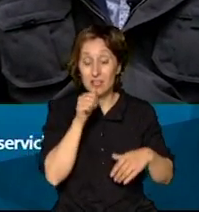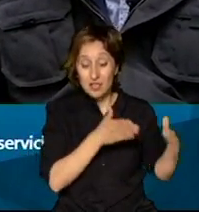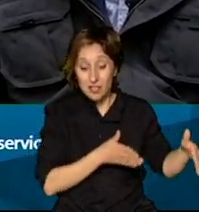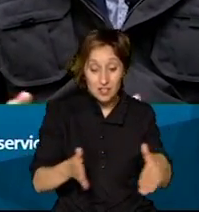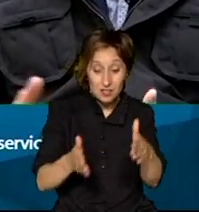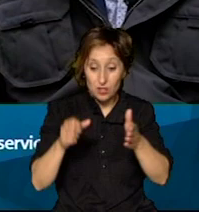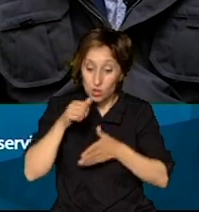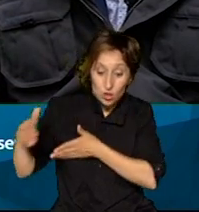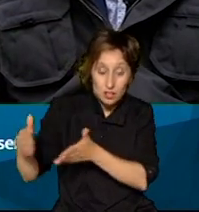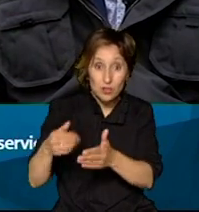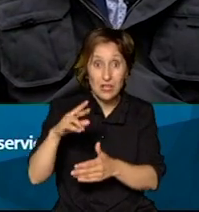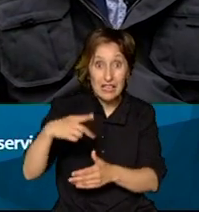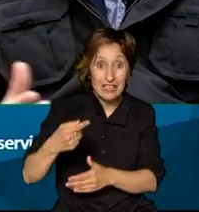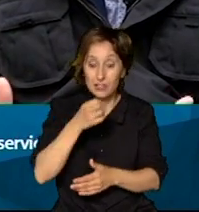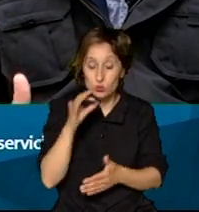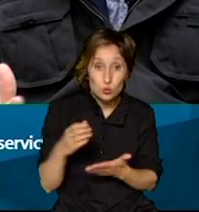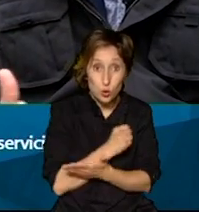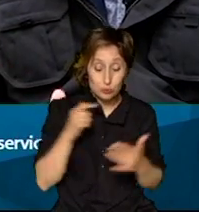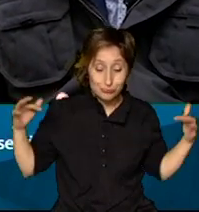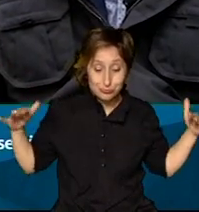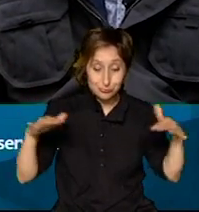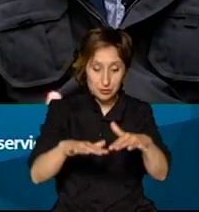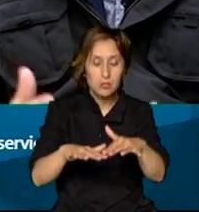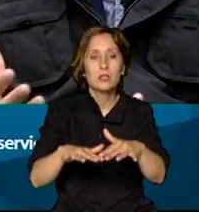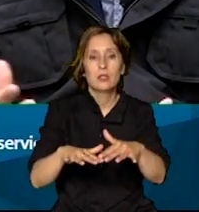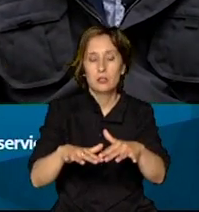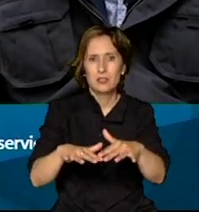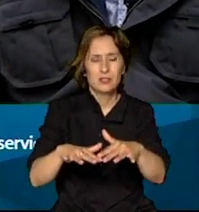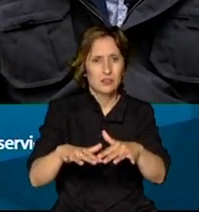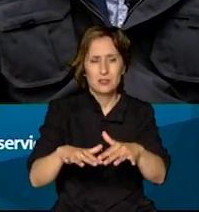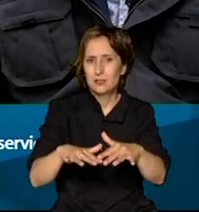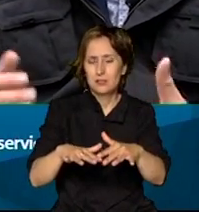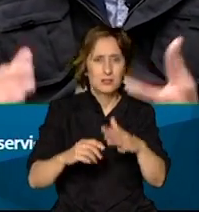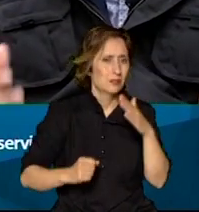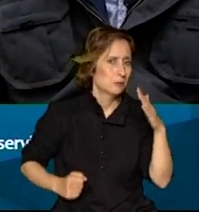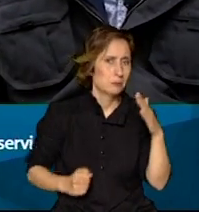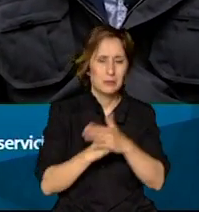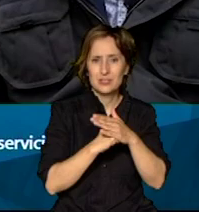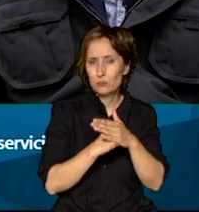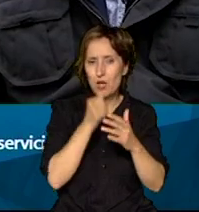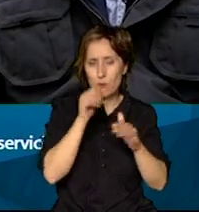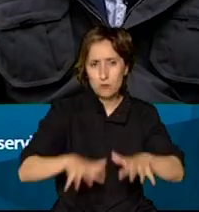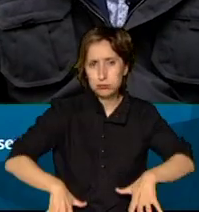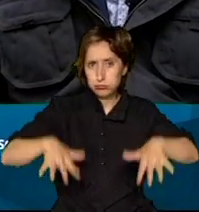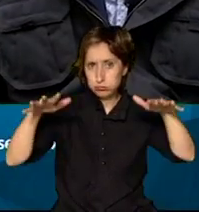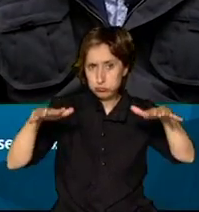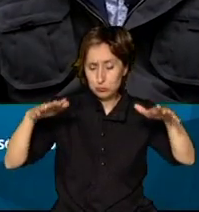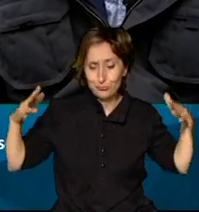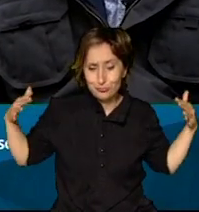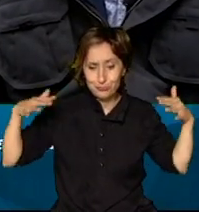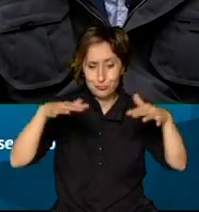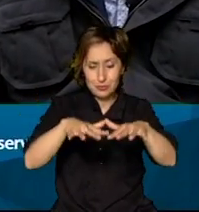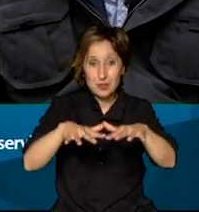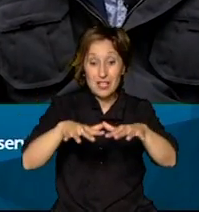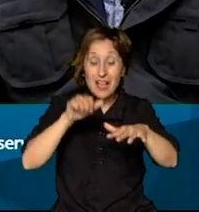del río Arga tuvieran un gran pico en cuanto a su máximo caudal, y al final pues